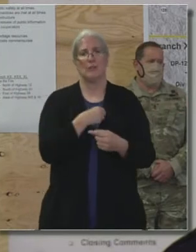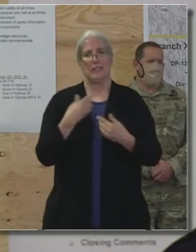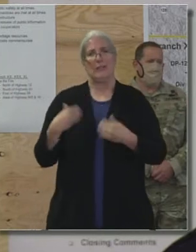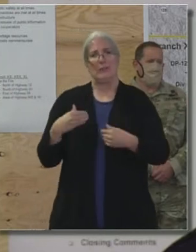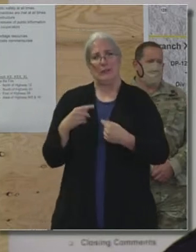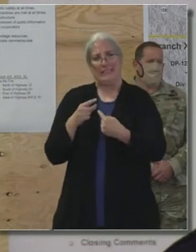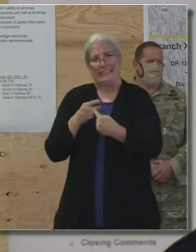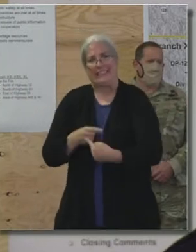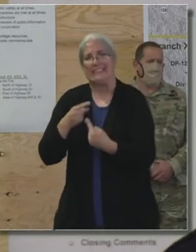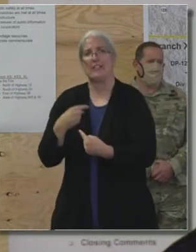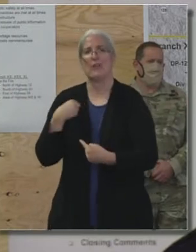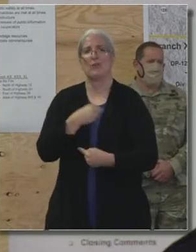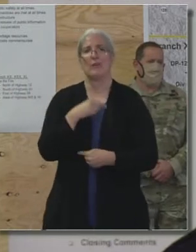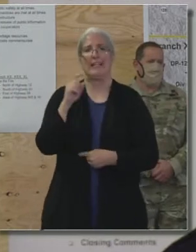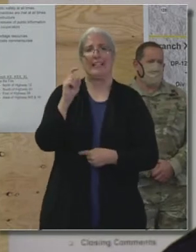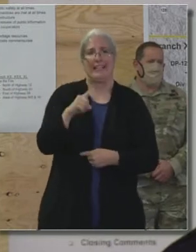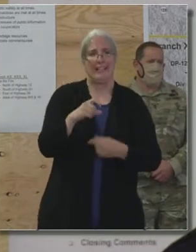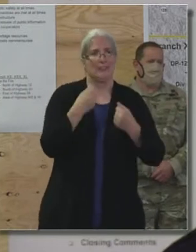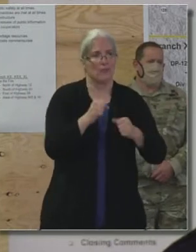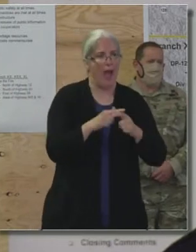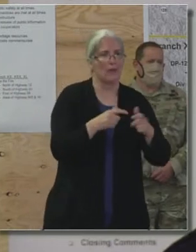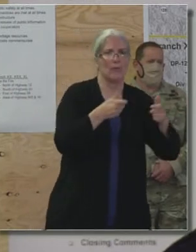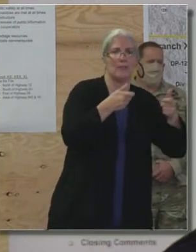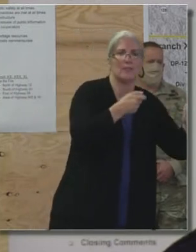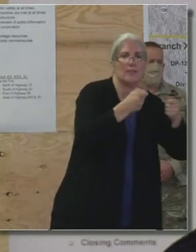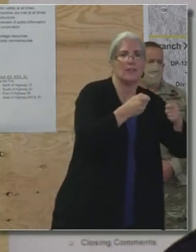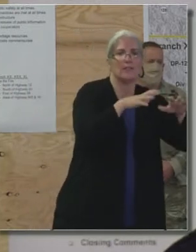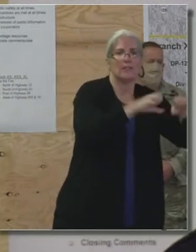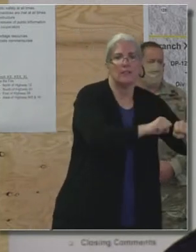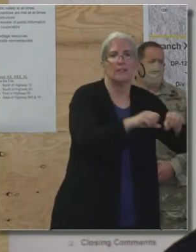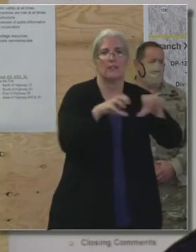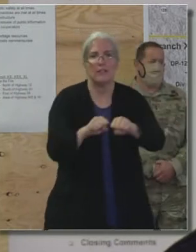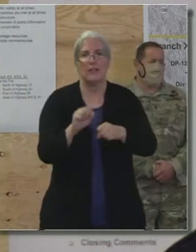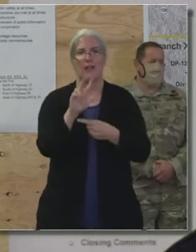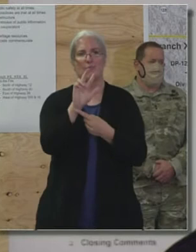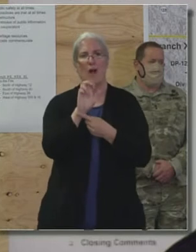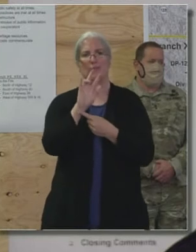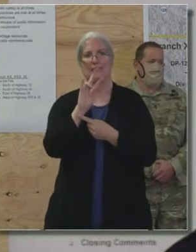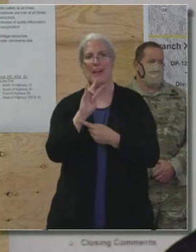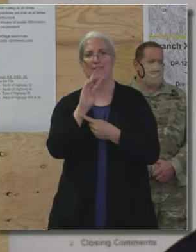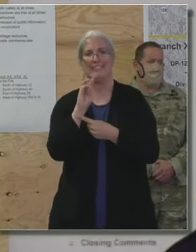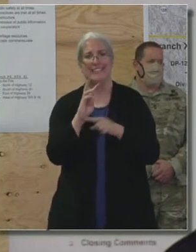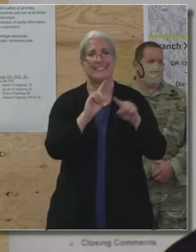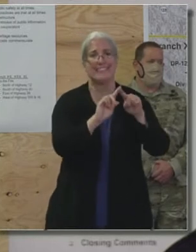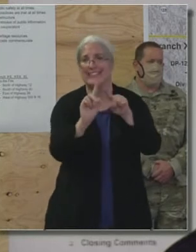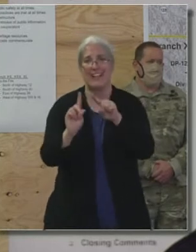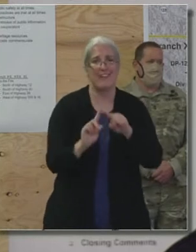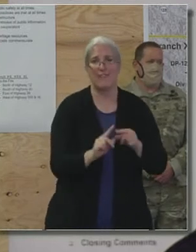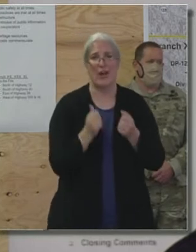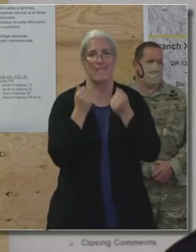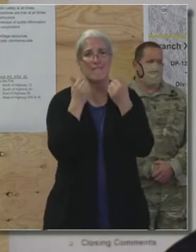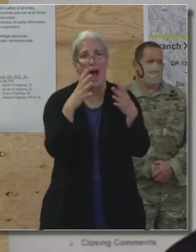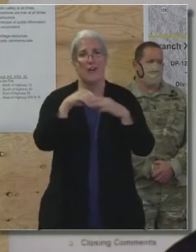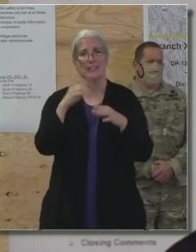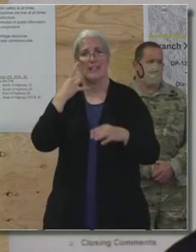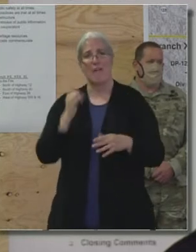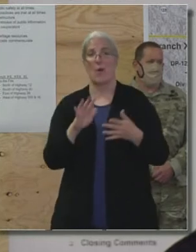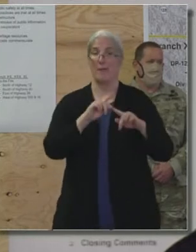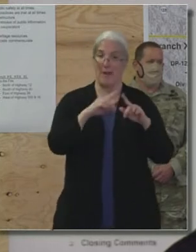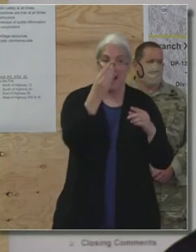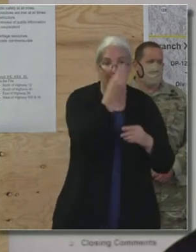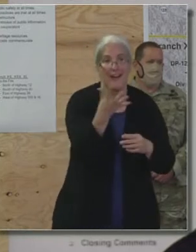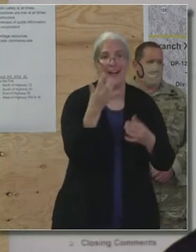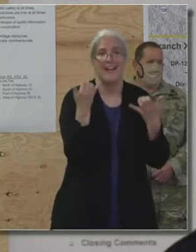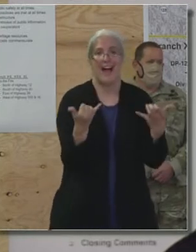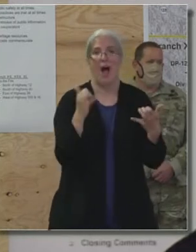suprimir unos 366 incendios en el estado esa cifra ha ascendido a unos 560